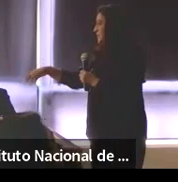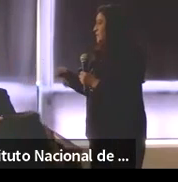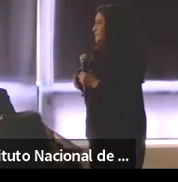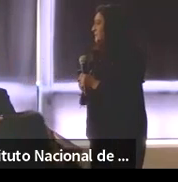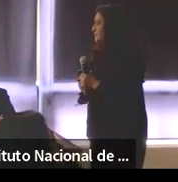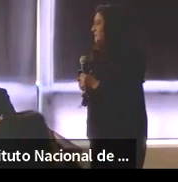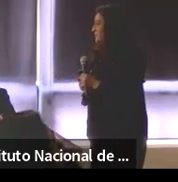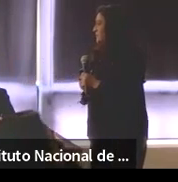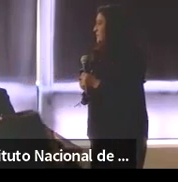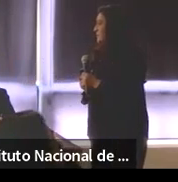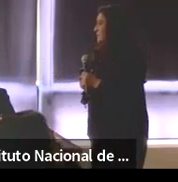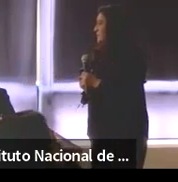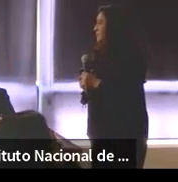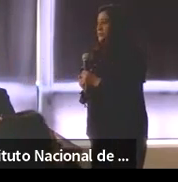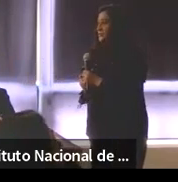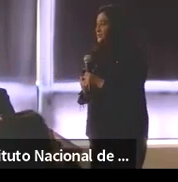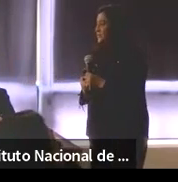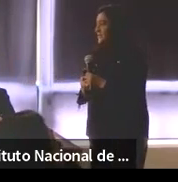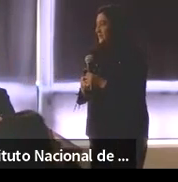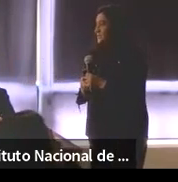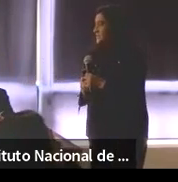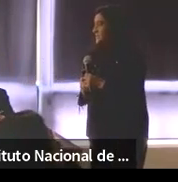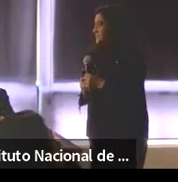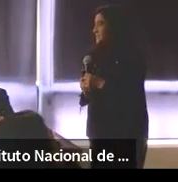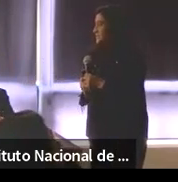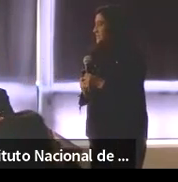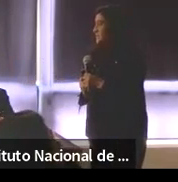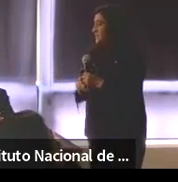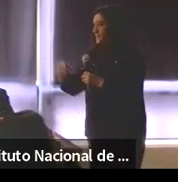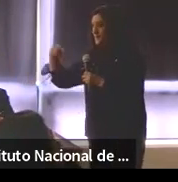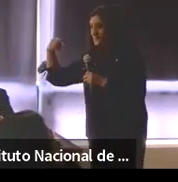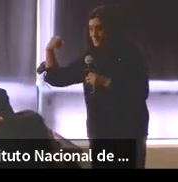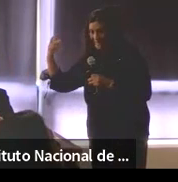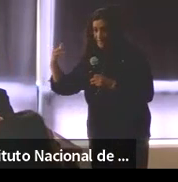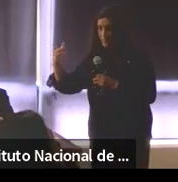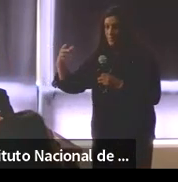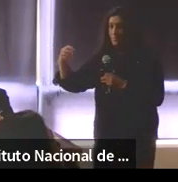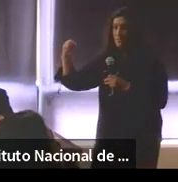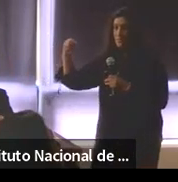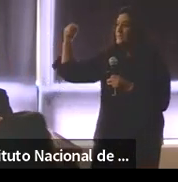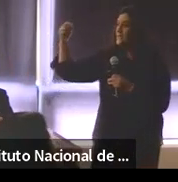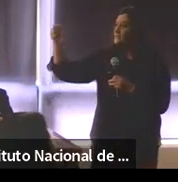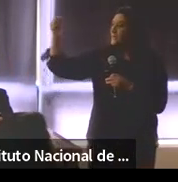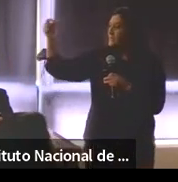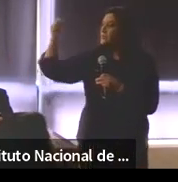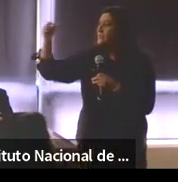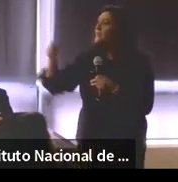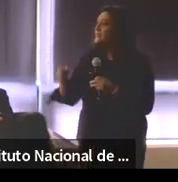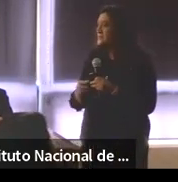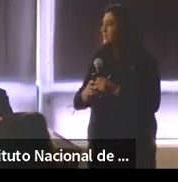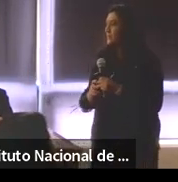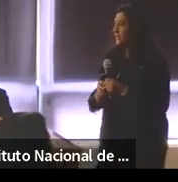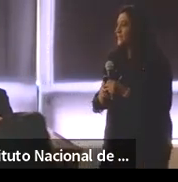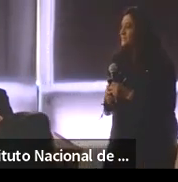a platicar no se soluciona siempre así máximo si es una persona